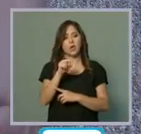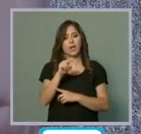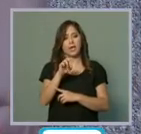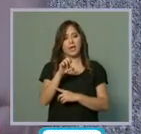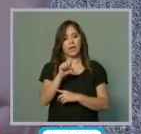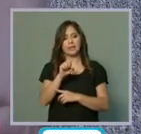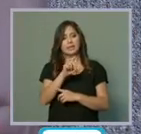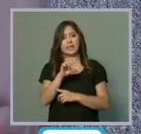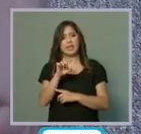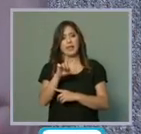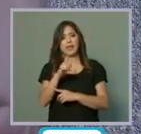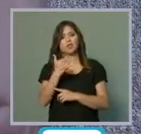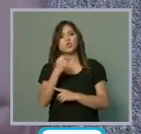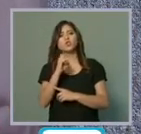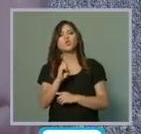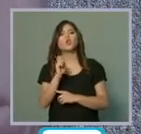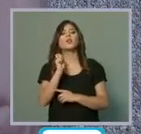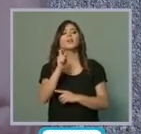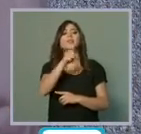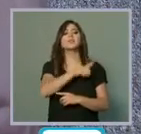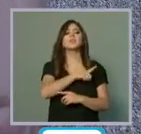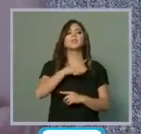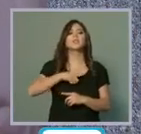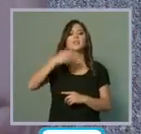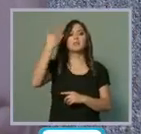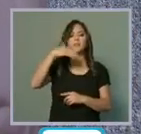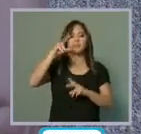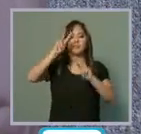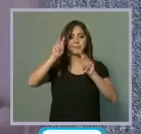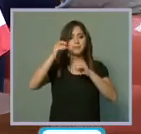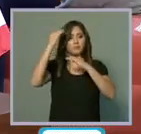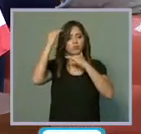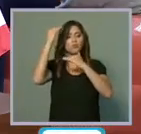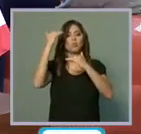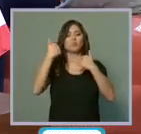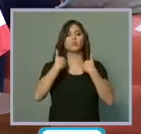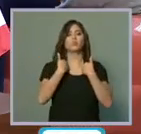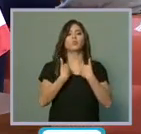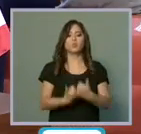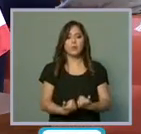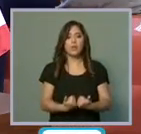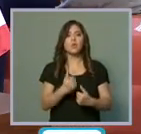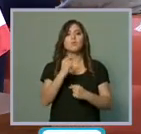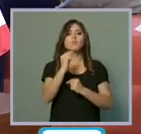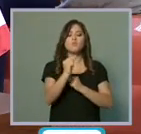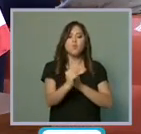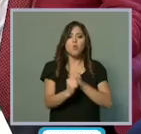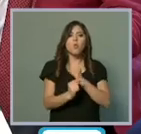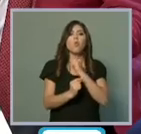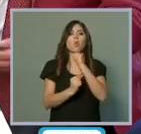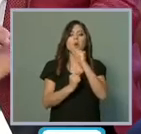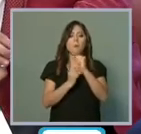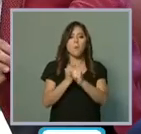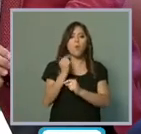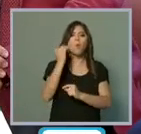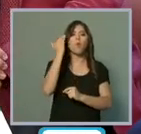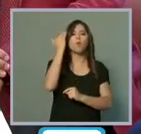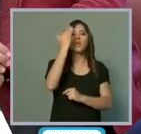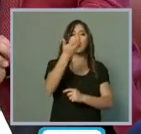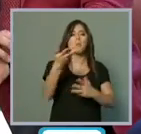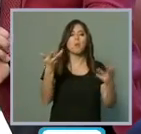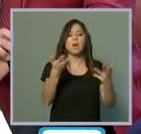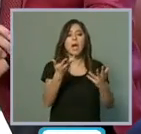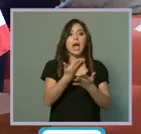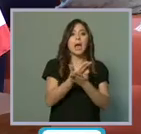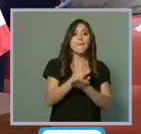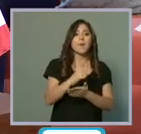Saber ser maduro, saber ser equilibrado es una necesidad también elemental, ¿no? Que esta la vas construyendo al paso del tiempo y al paso de las